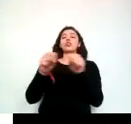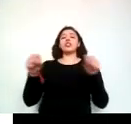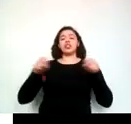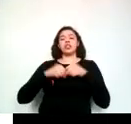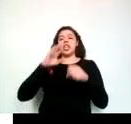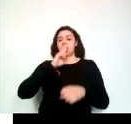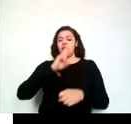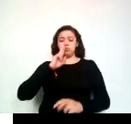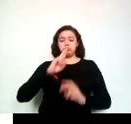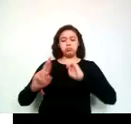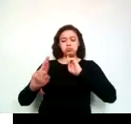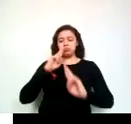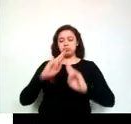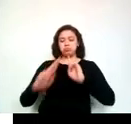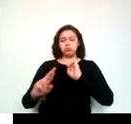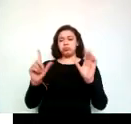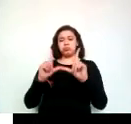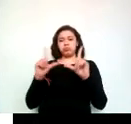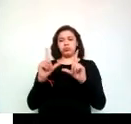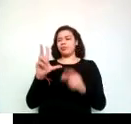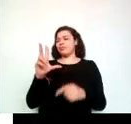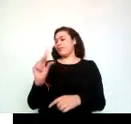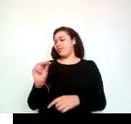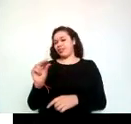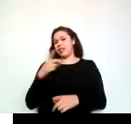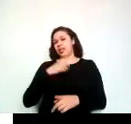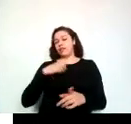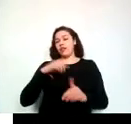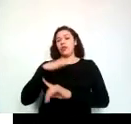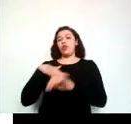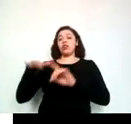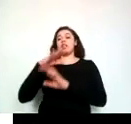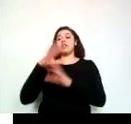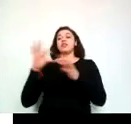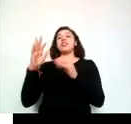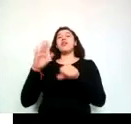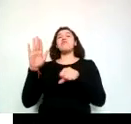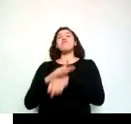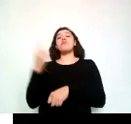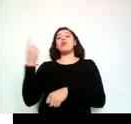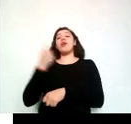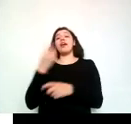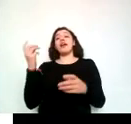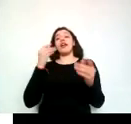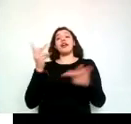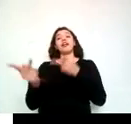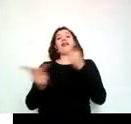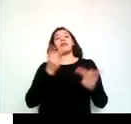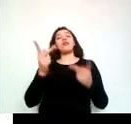los cuestionarios y listo. Es importante que tengan un contexto previo de por qué están haciendo estos